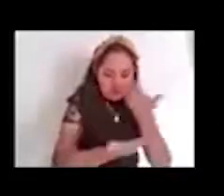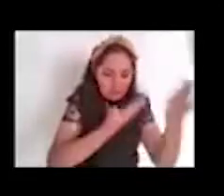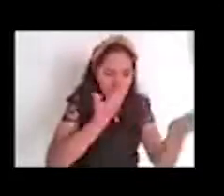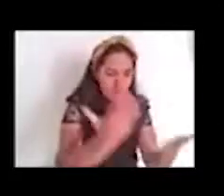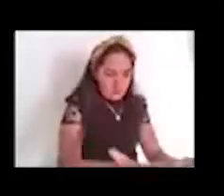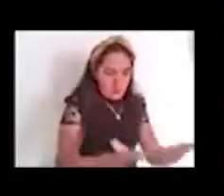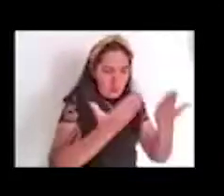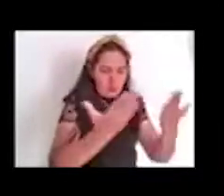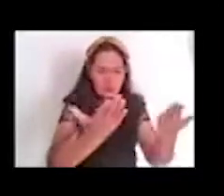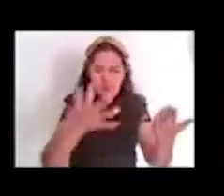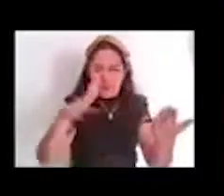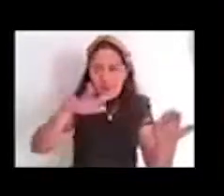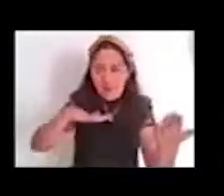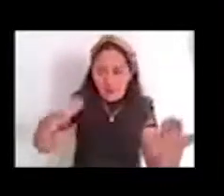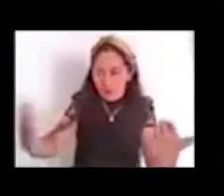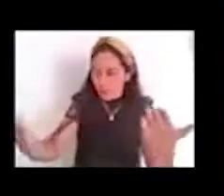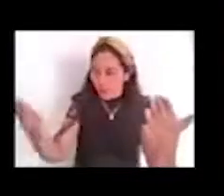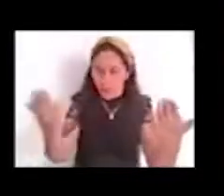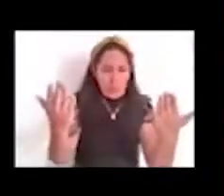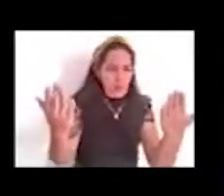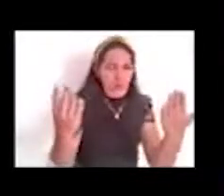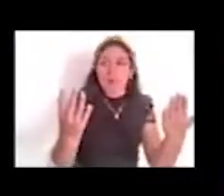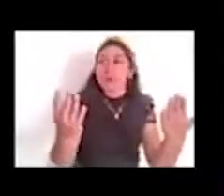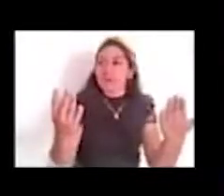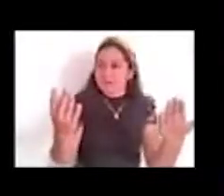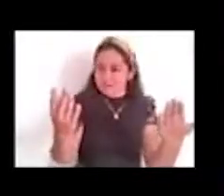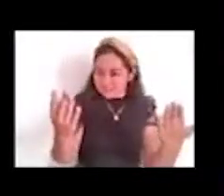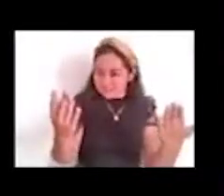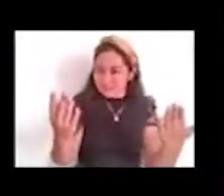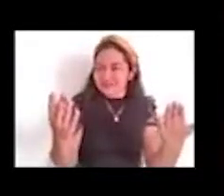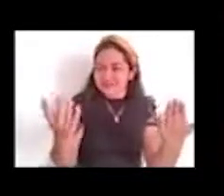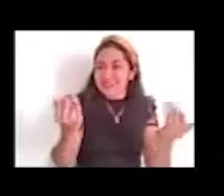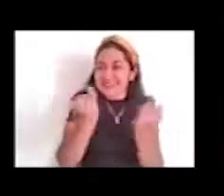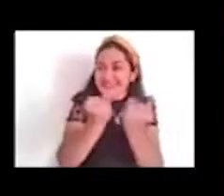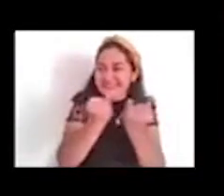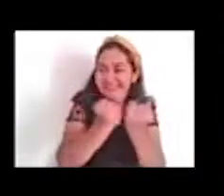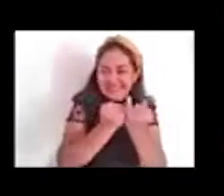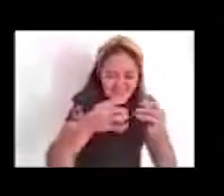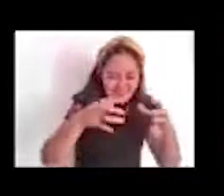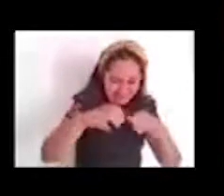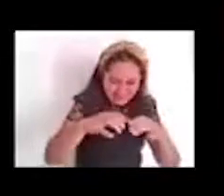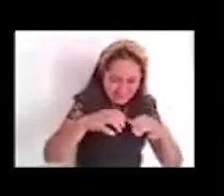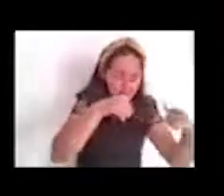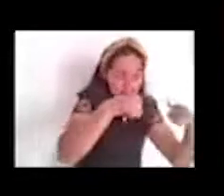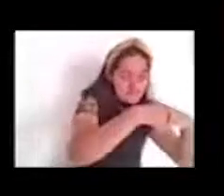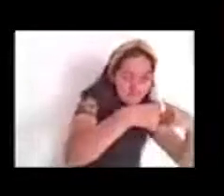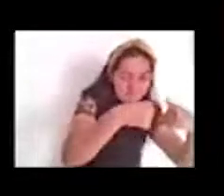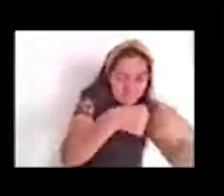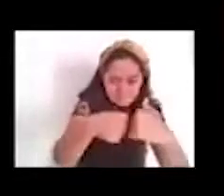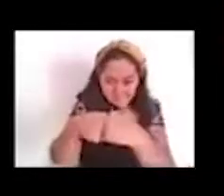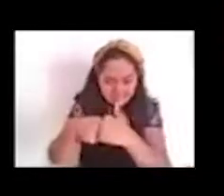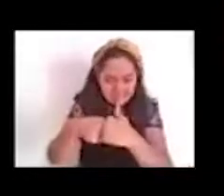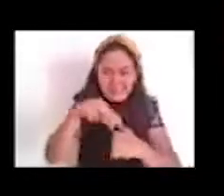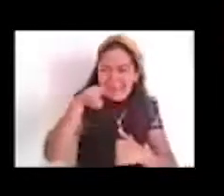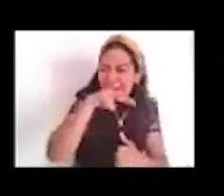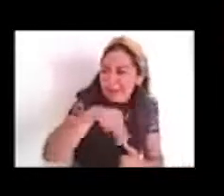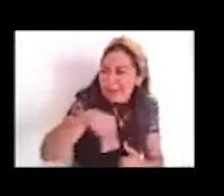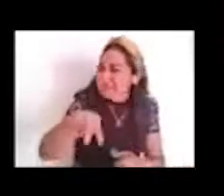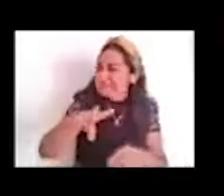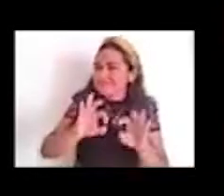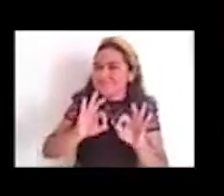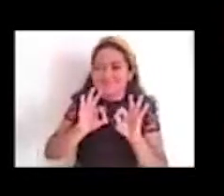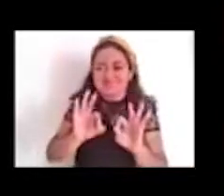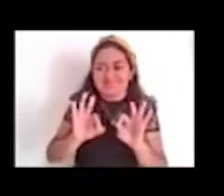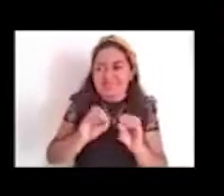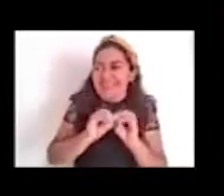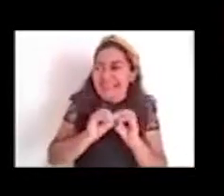islote, de la ribera y de la vecindad y colindancia con los pueblos que rodeaban el núcleo, el